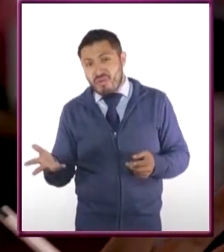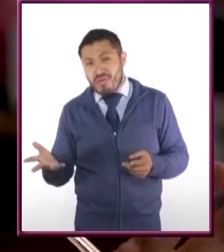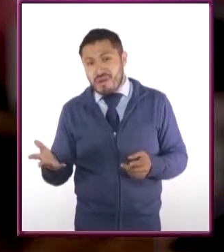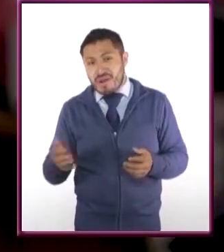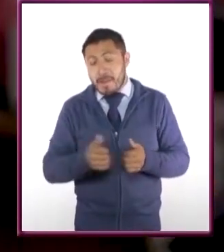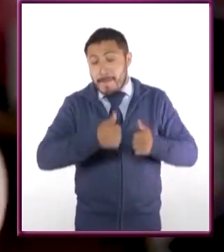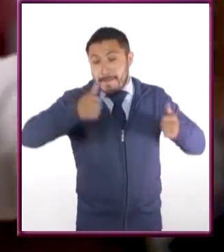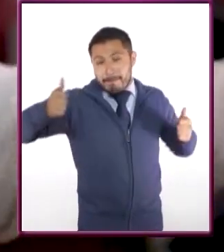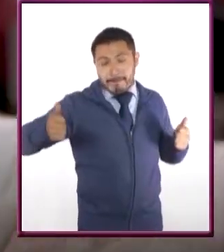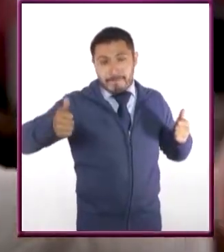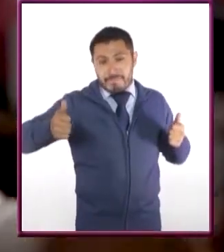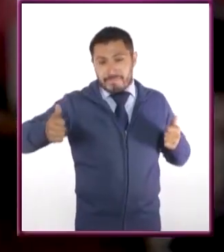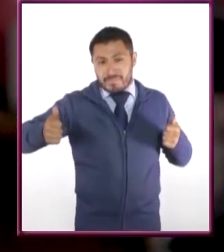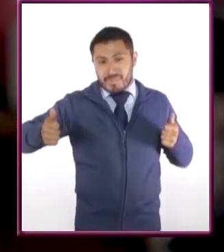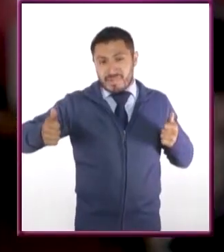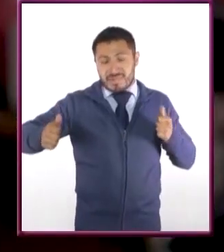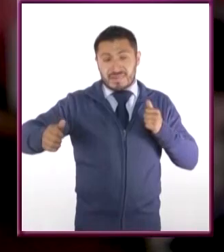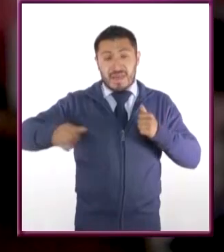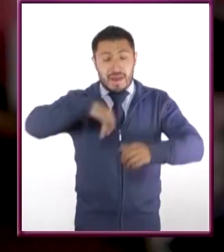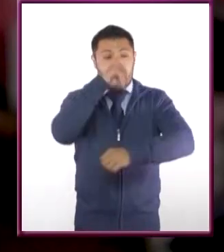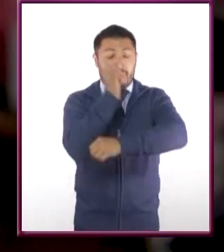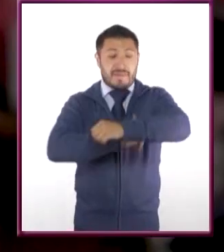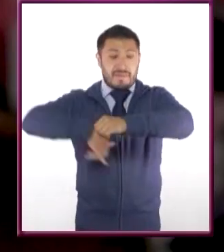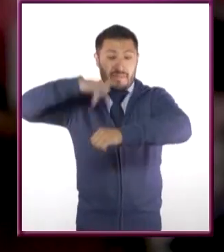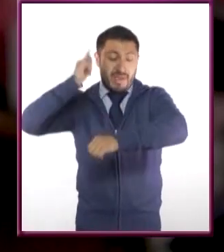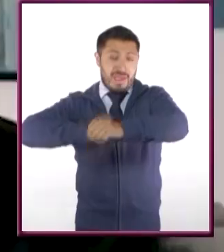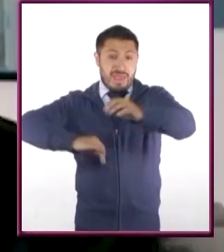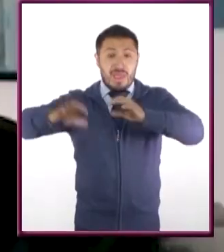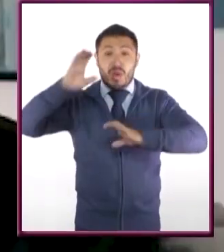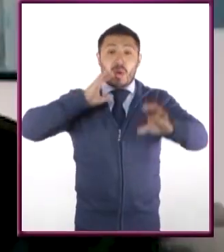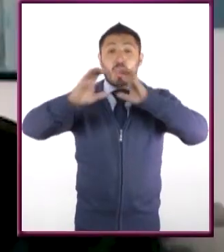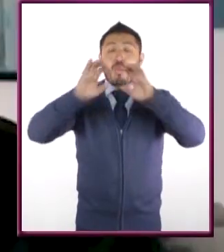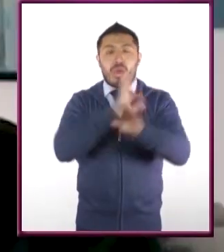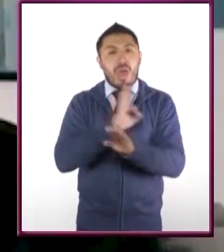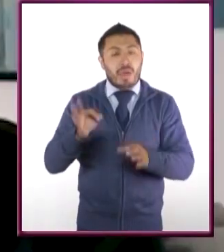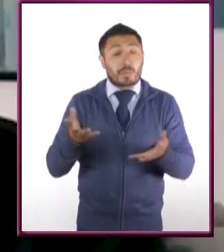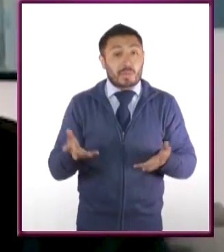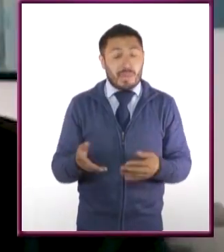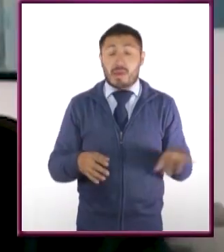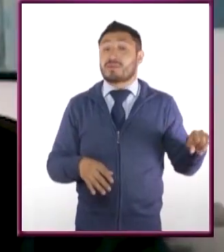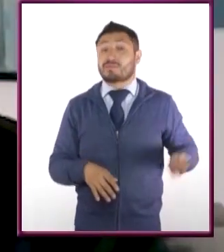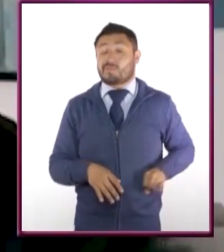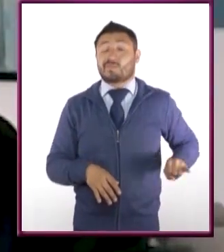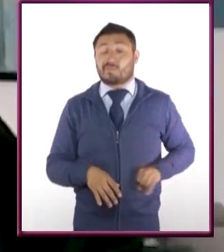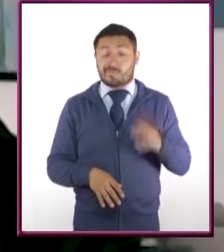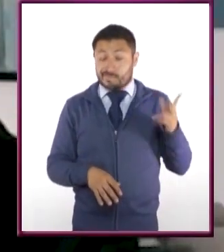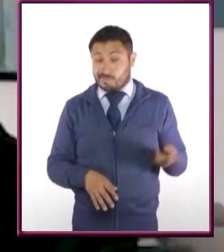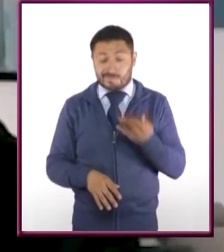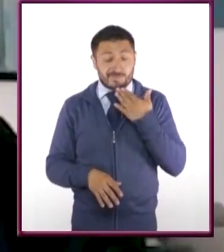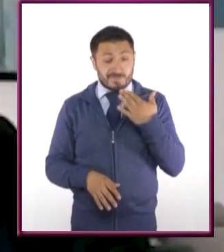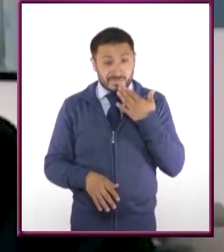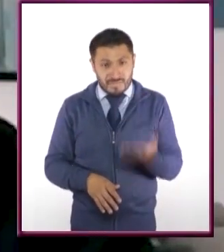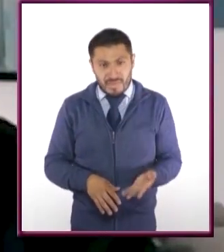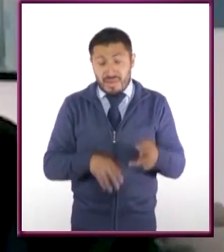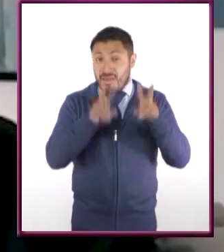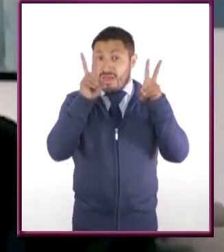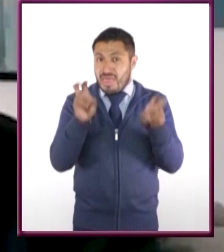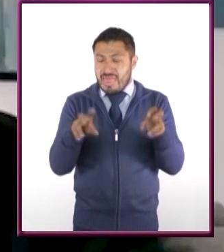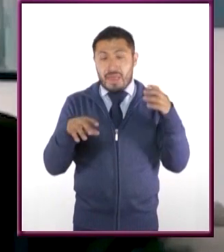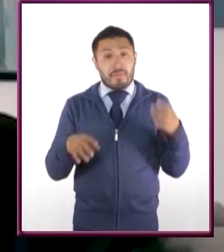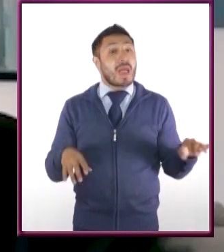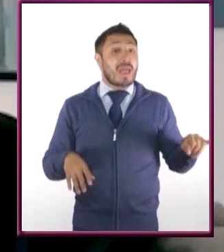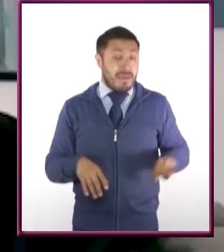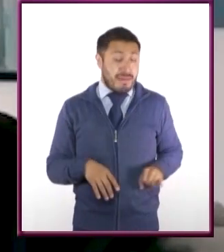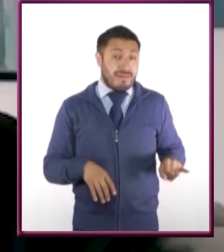distancia máxima a la que se pueden comunicar las ballenas? Bueno, es una pregunta muy interesante y un tema que causa mucho